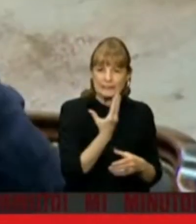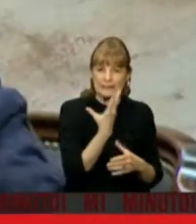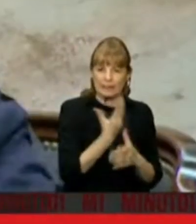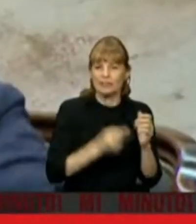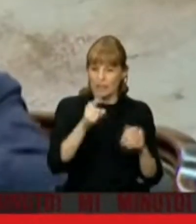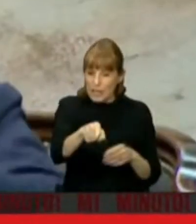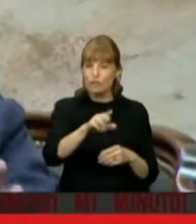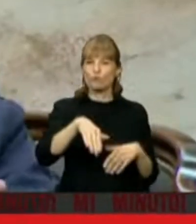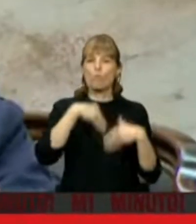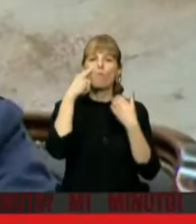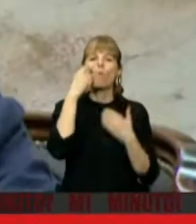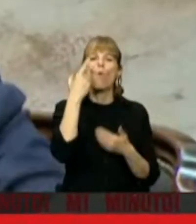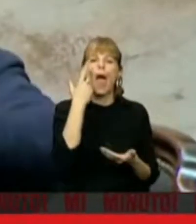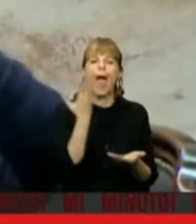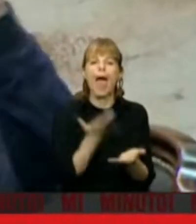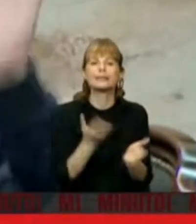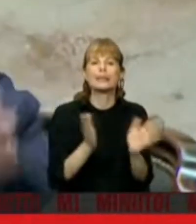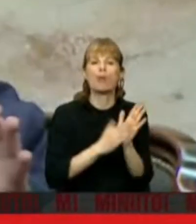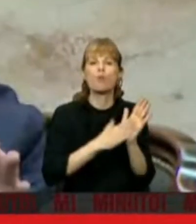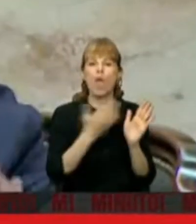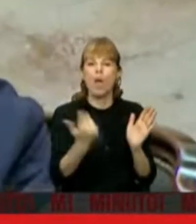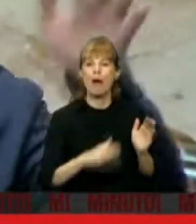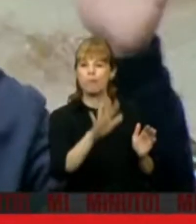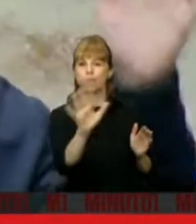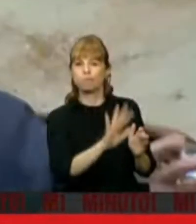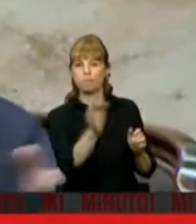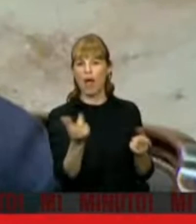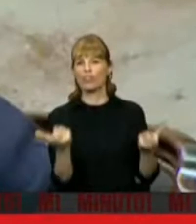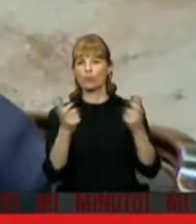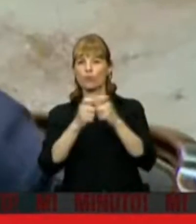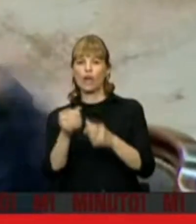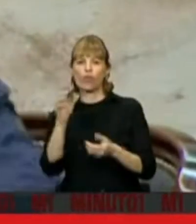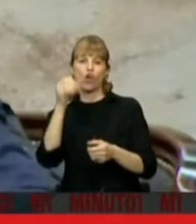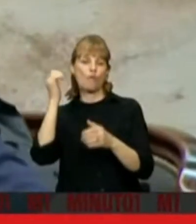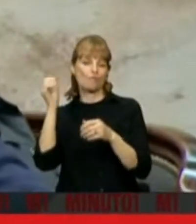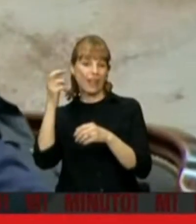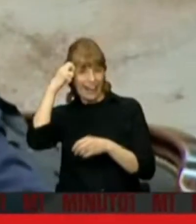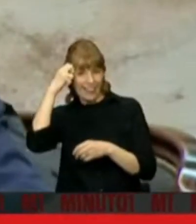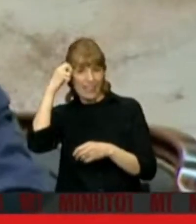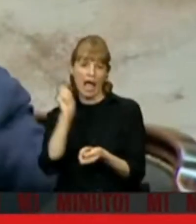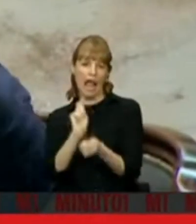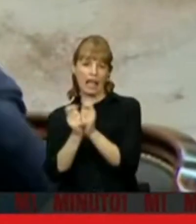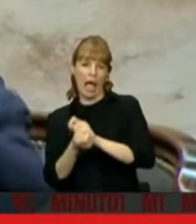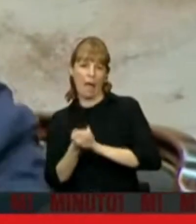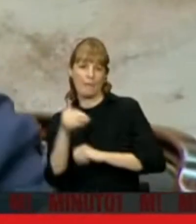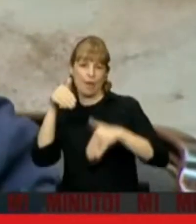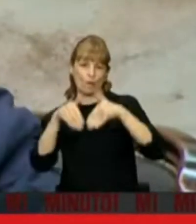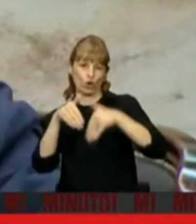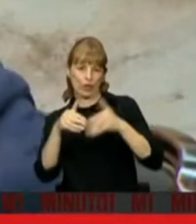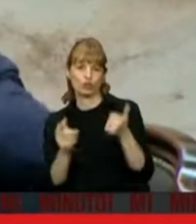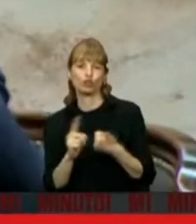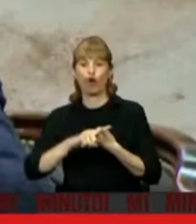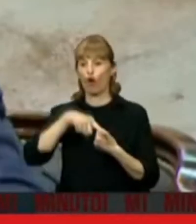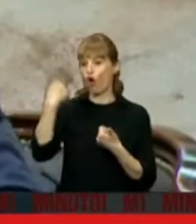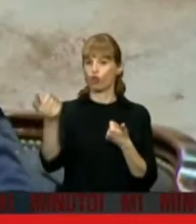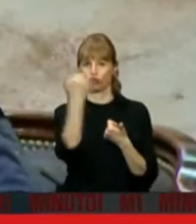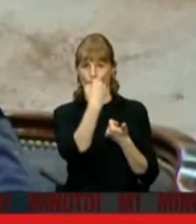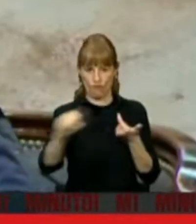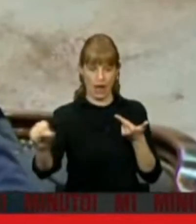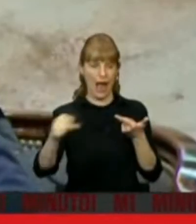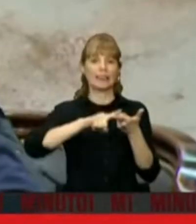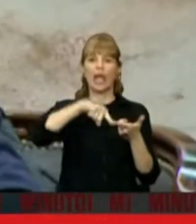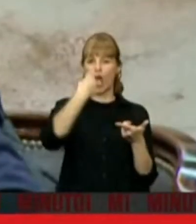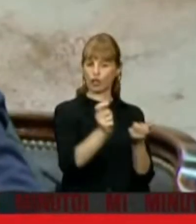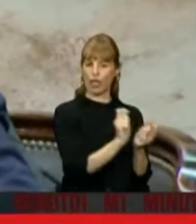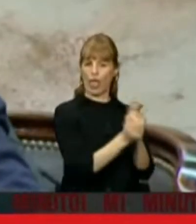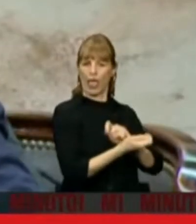las sospechas que hay sobre esta sesión, donde diputados radicales se reúnen en la Casa Rosada y cambian el voto, muchos otros que no vienen, otros que van a cambiar